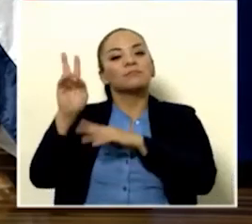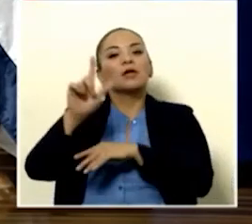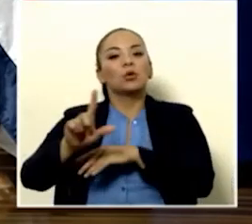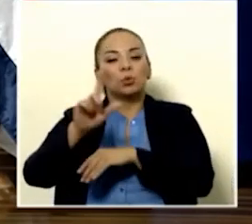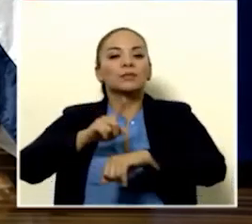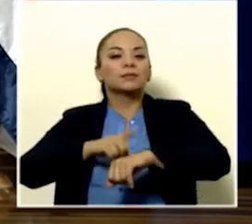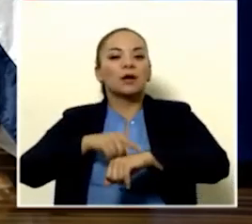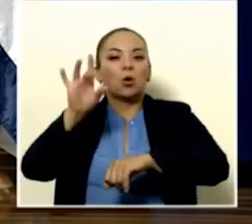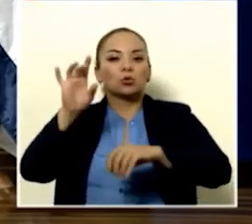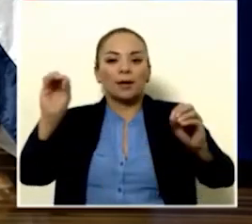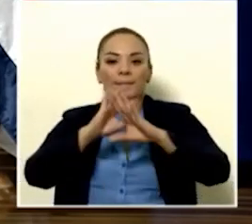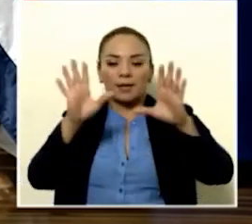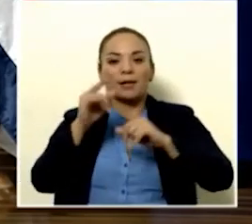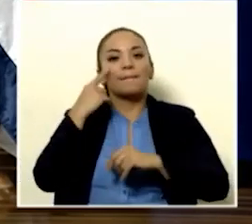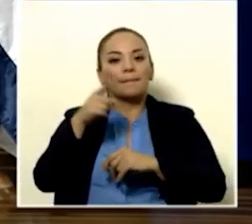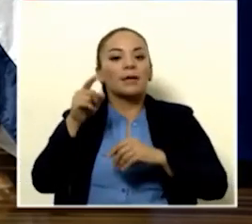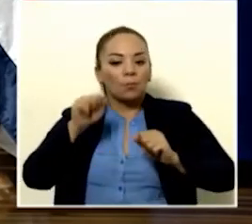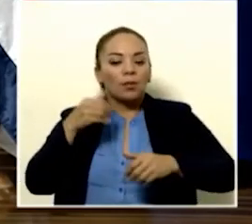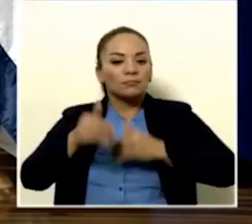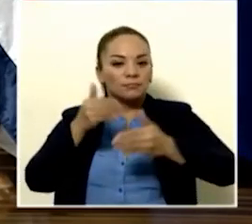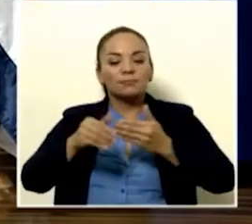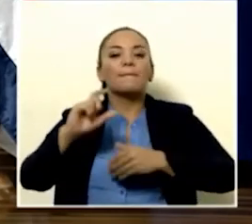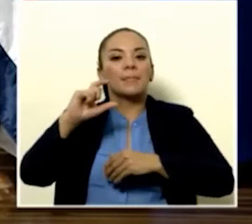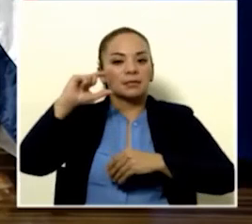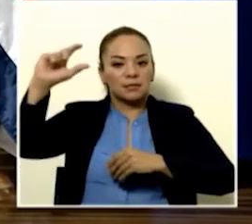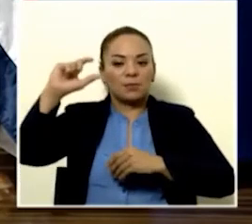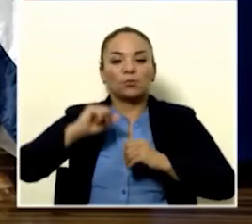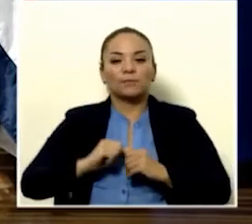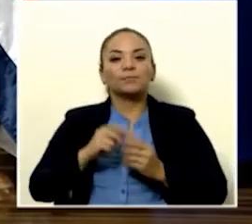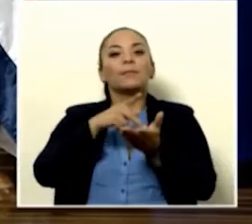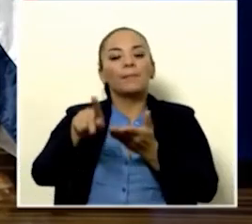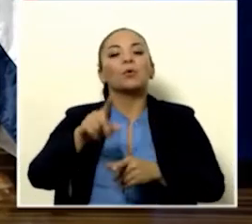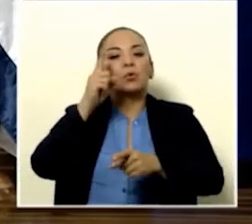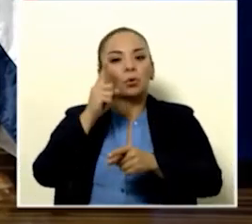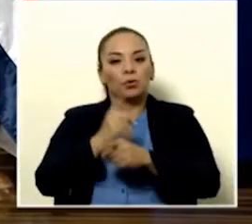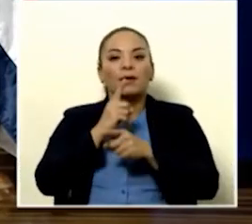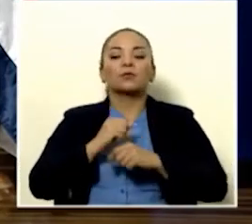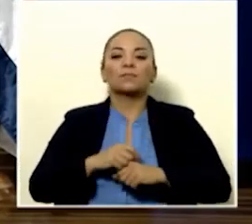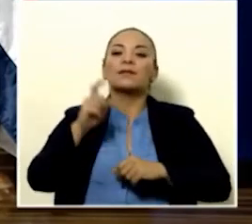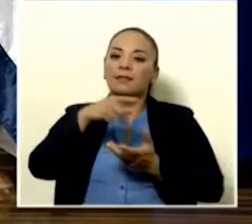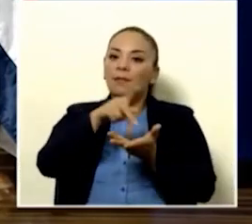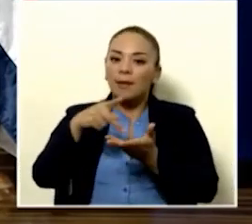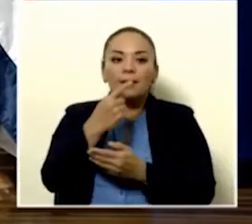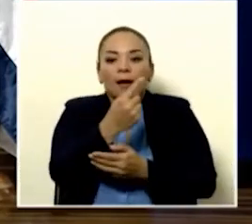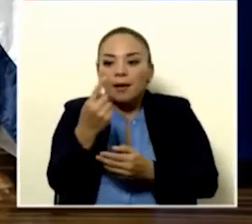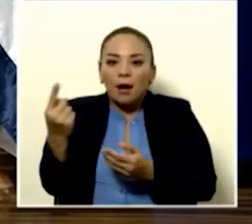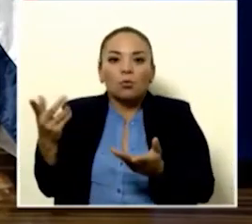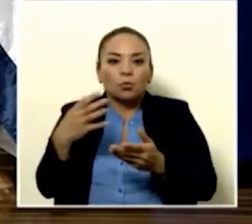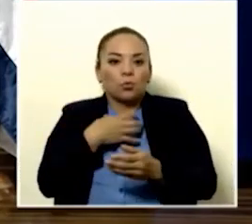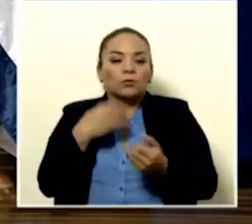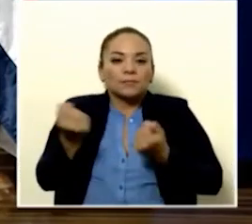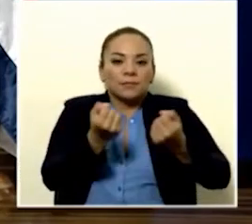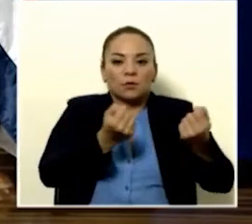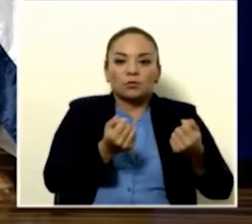lunes a las 8 de la mañana para que se pueda proceder con el marchamo en el pago correcto que le corresponde a cada uno de los vehículos y en